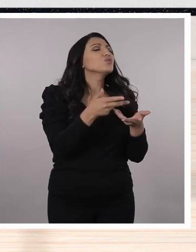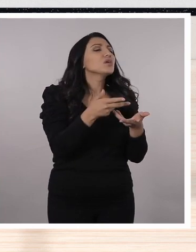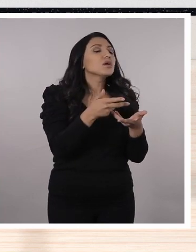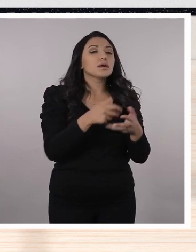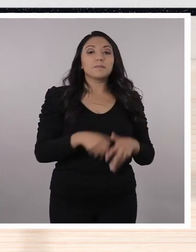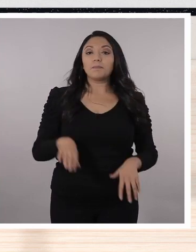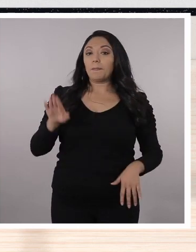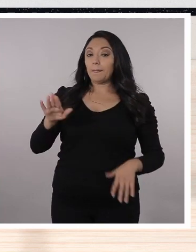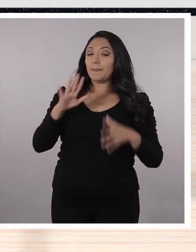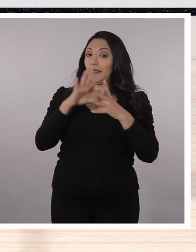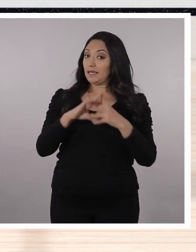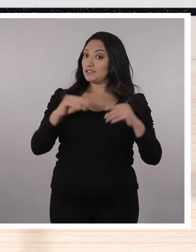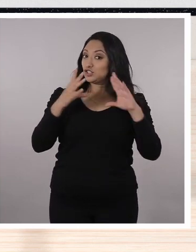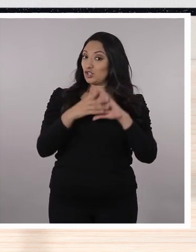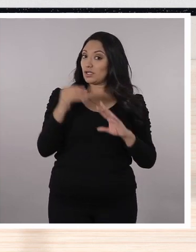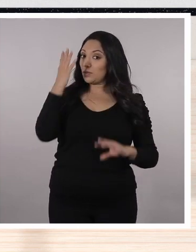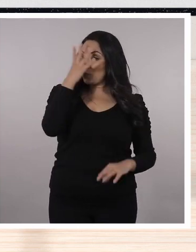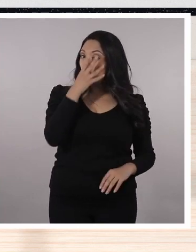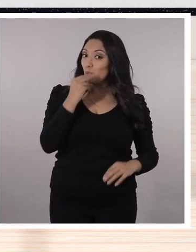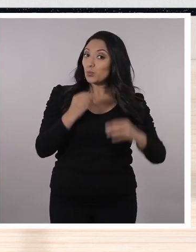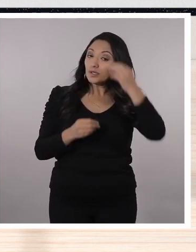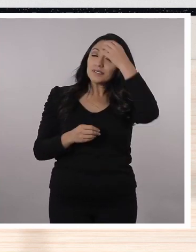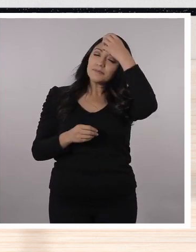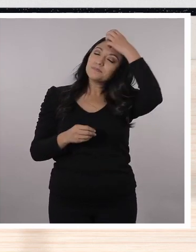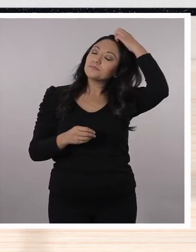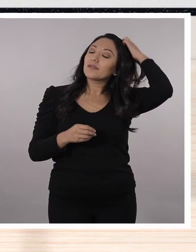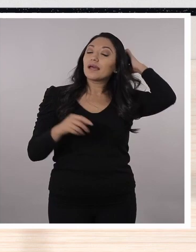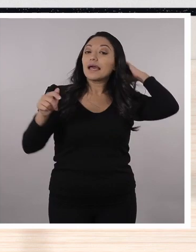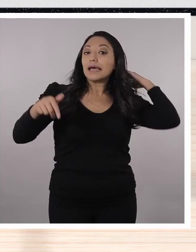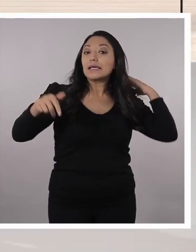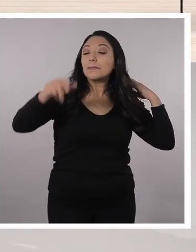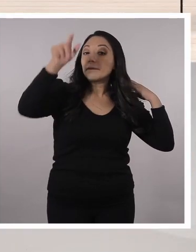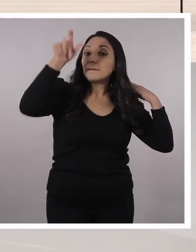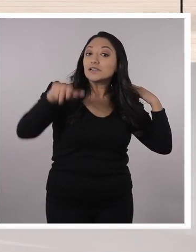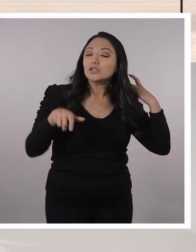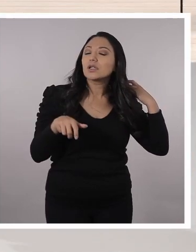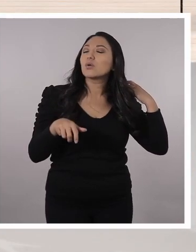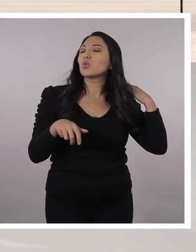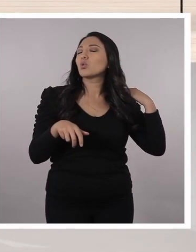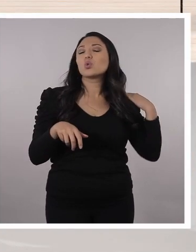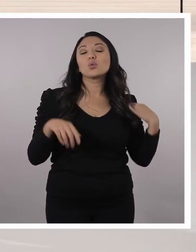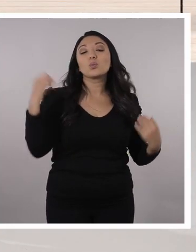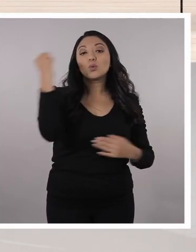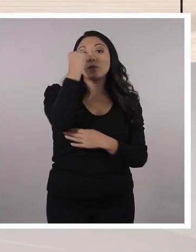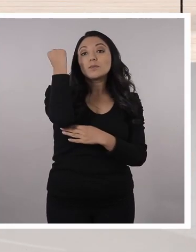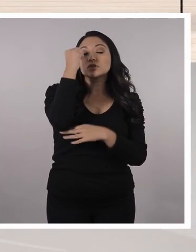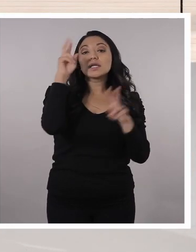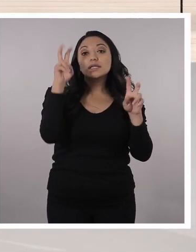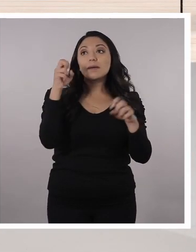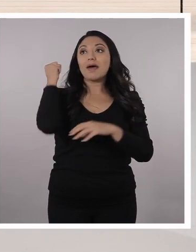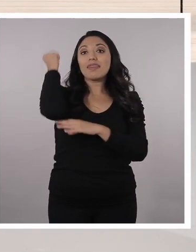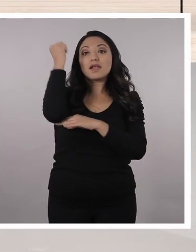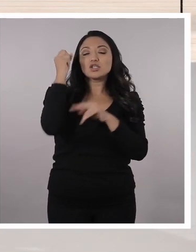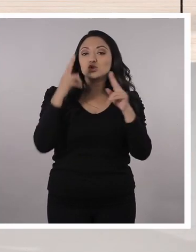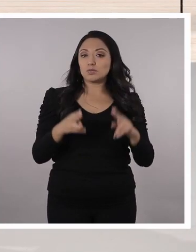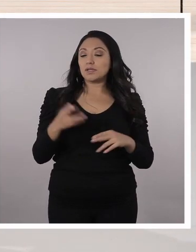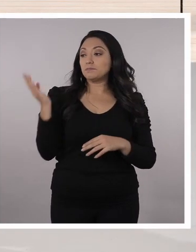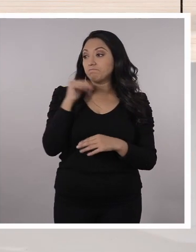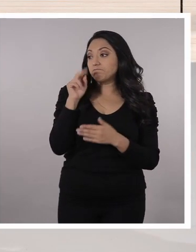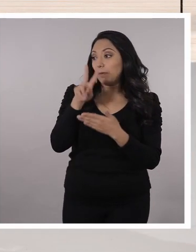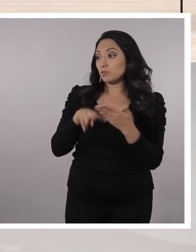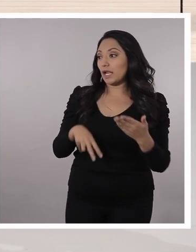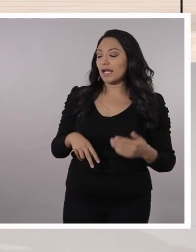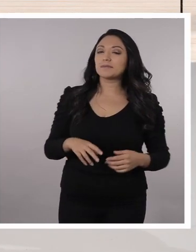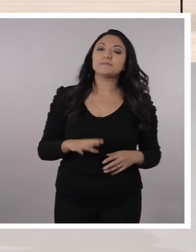pero sabes que yo tengo aquí una historia muy bonita de Nelson Mandela, que es un activista muy preocupado por los derechos humanos. ¿Qué te parece si leemos